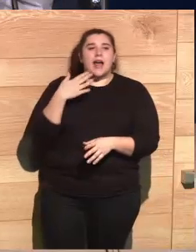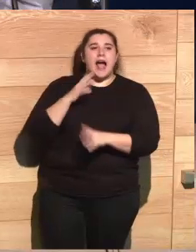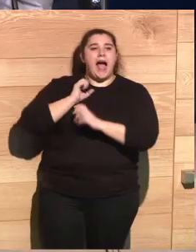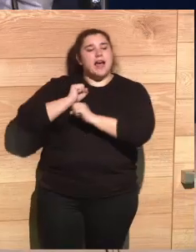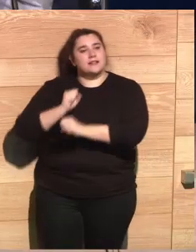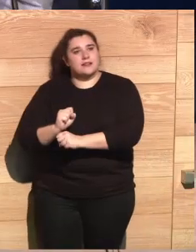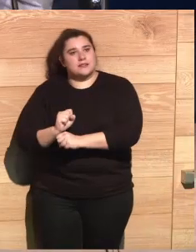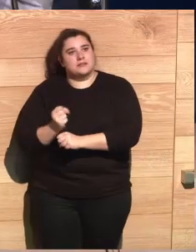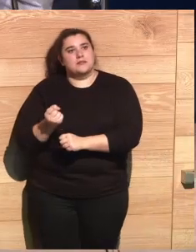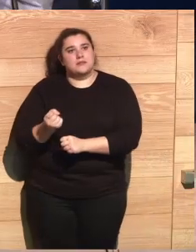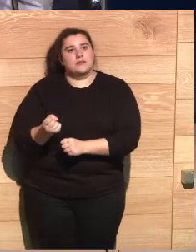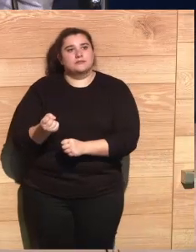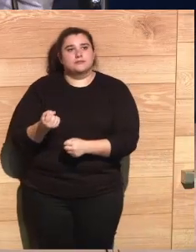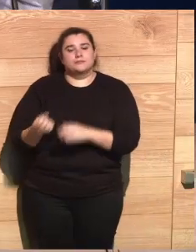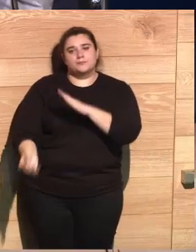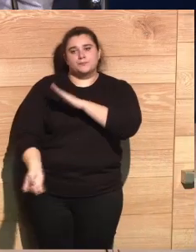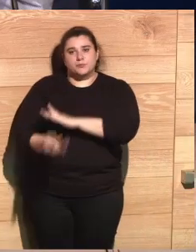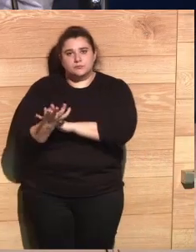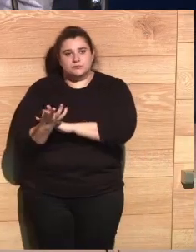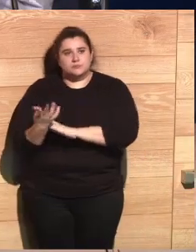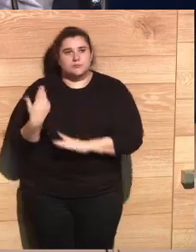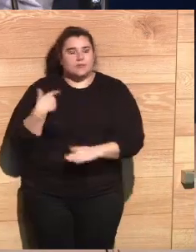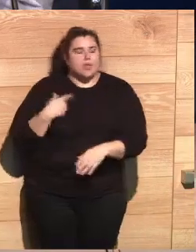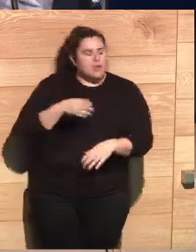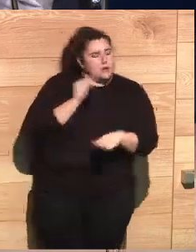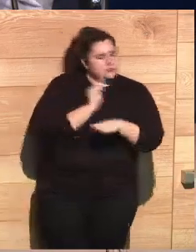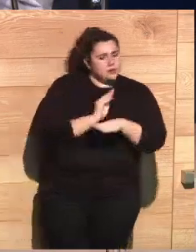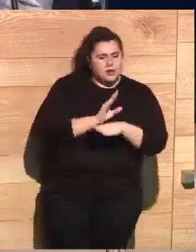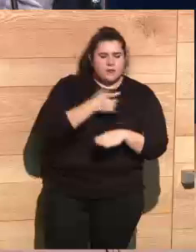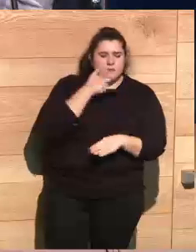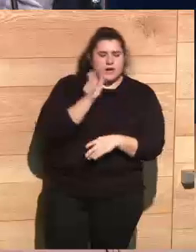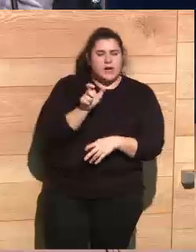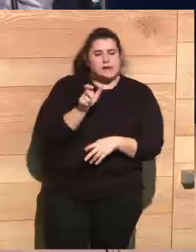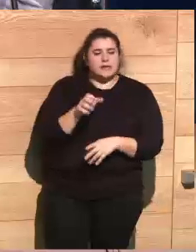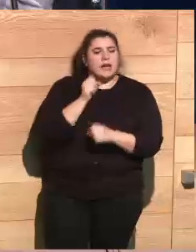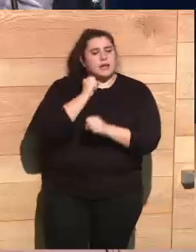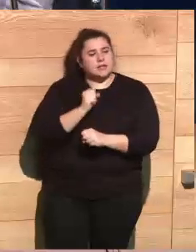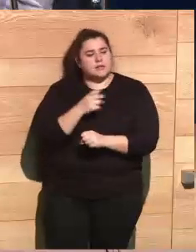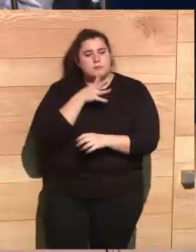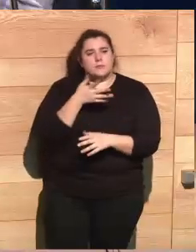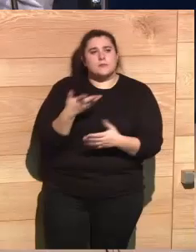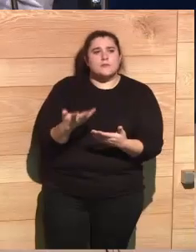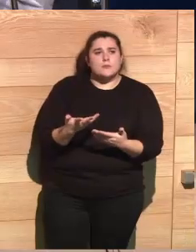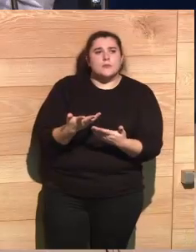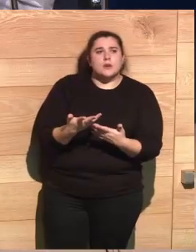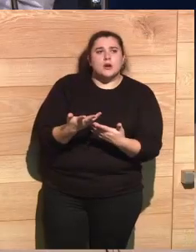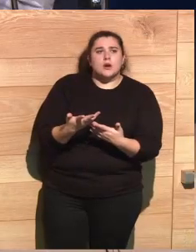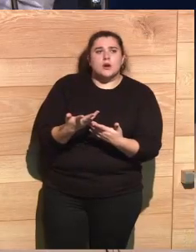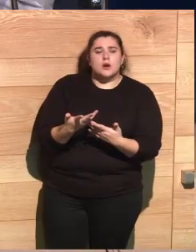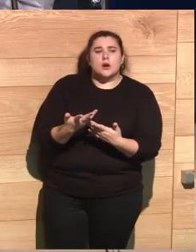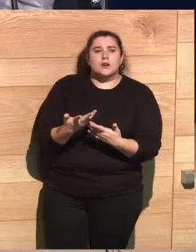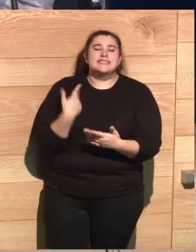no una obsesión. Yo tendría cuidado con la palabra adicción, porque yo creo que los videojuegos